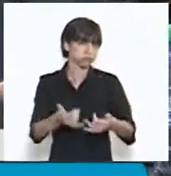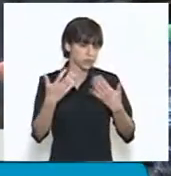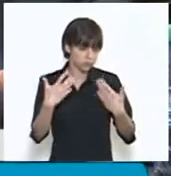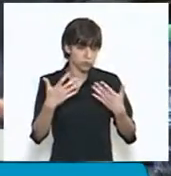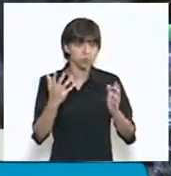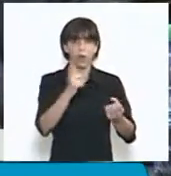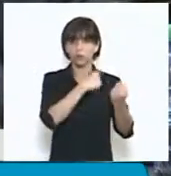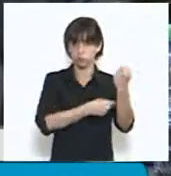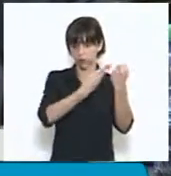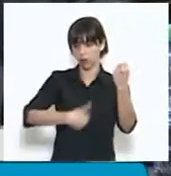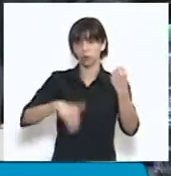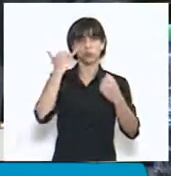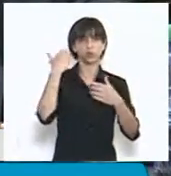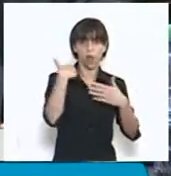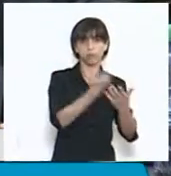Ejecutivo,